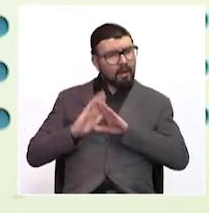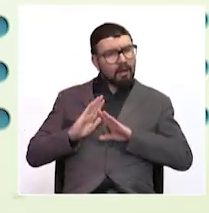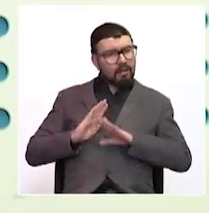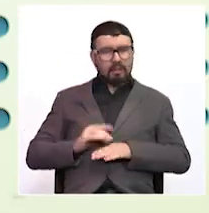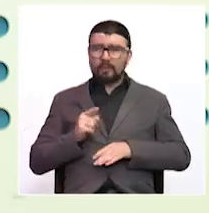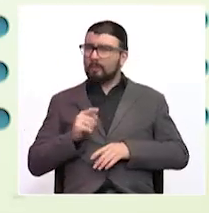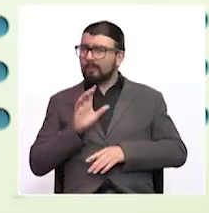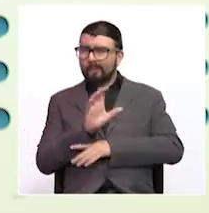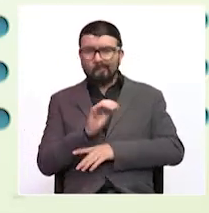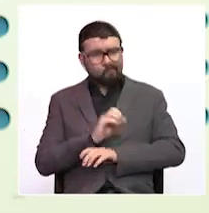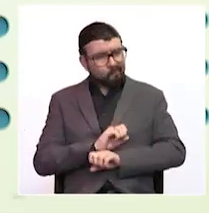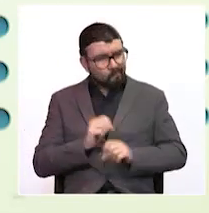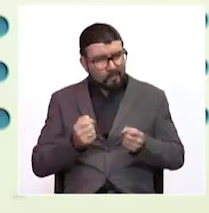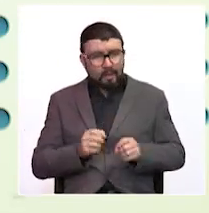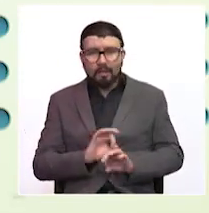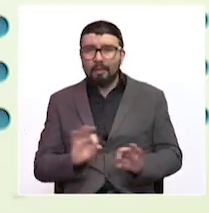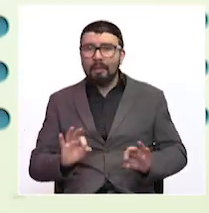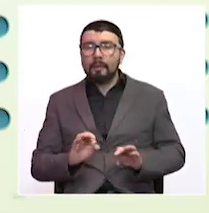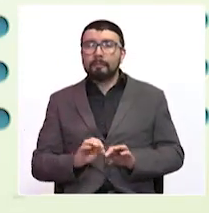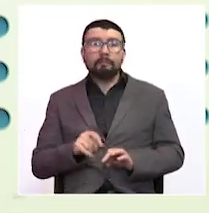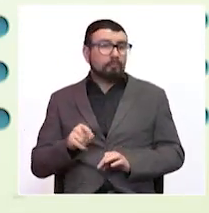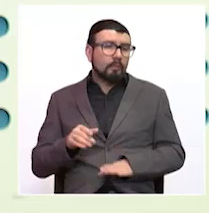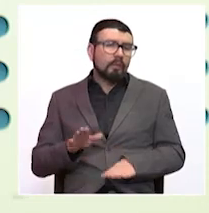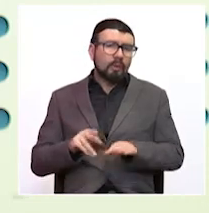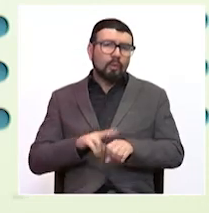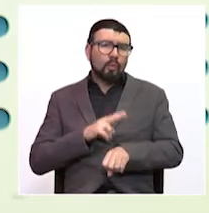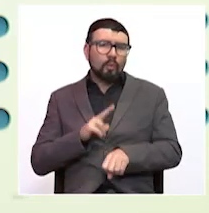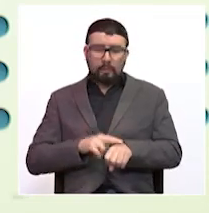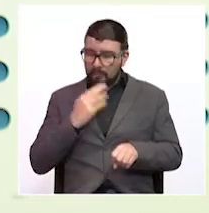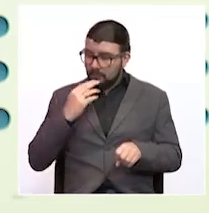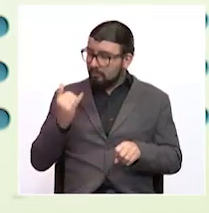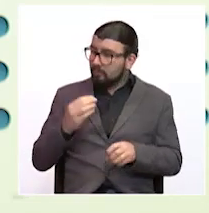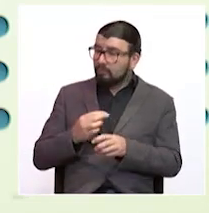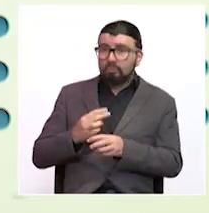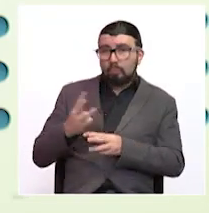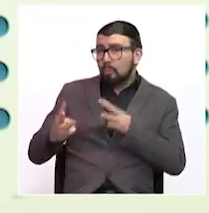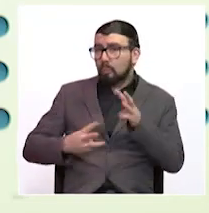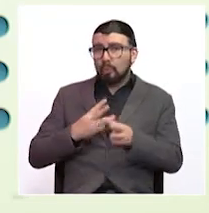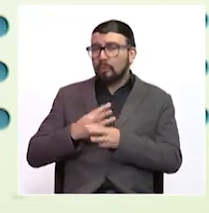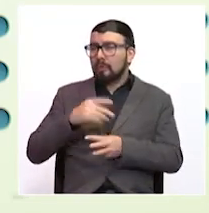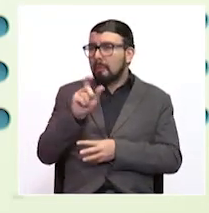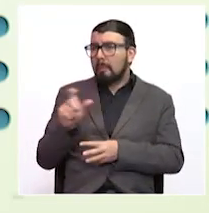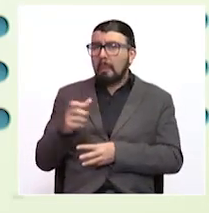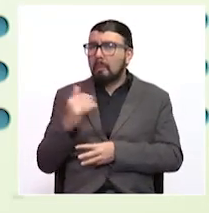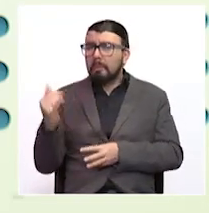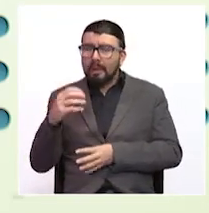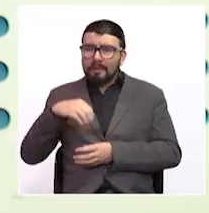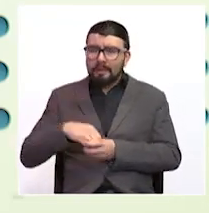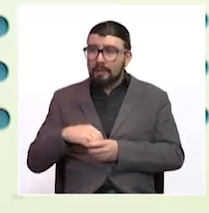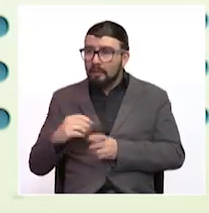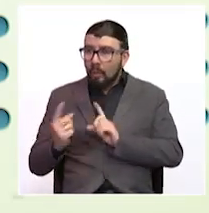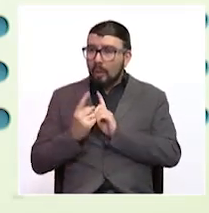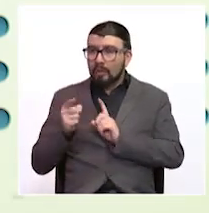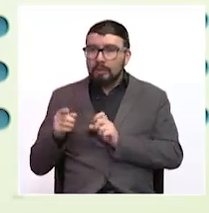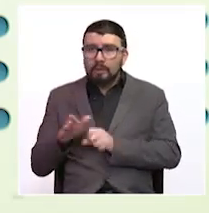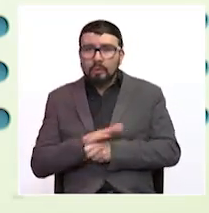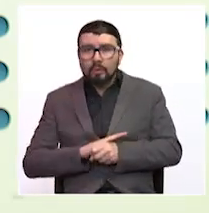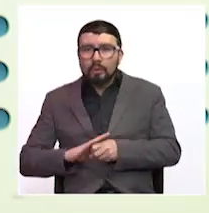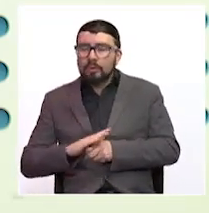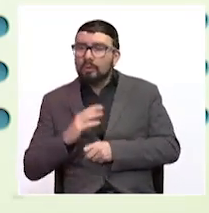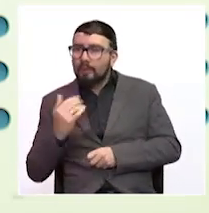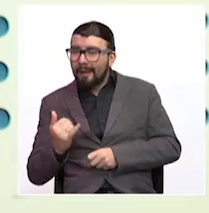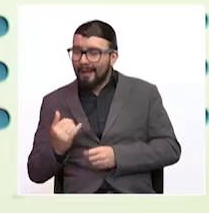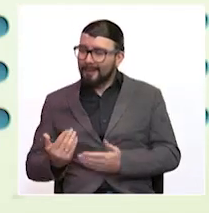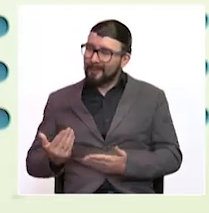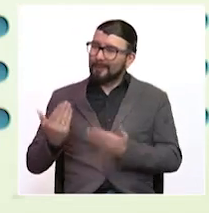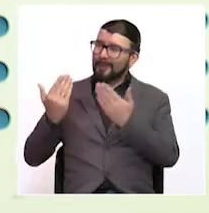no moleste es normal que en el mundo del ser humano se encuentre con situaciones que le sean gratificantes y